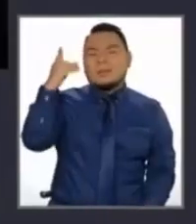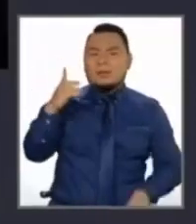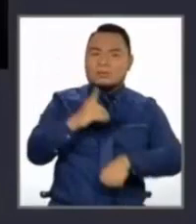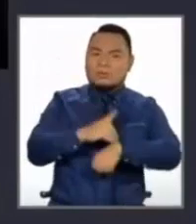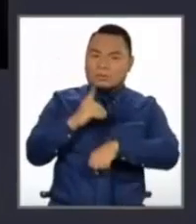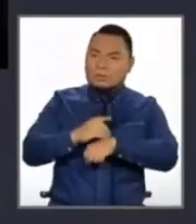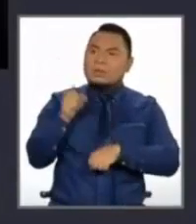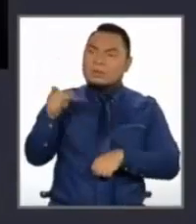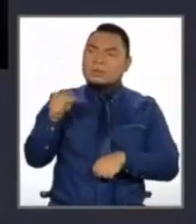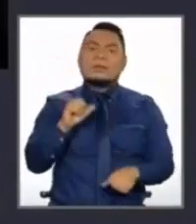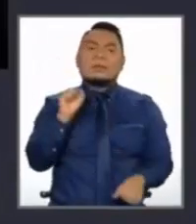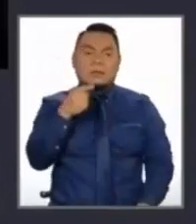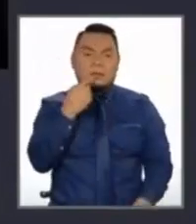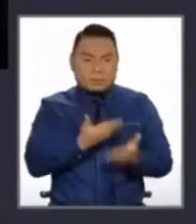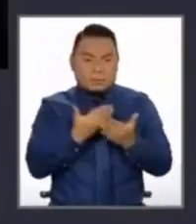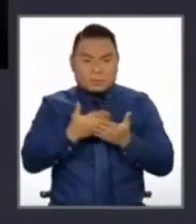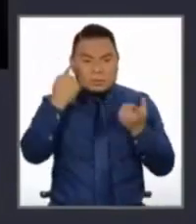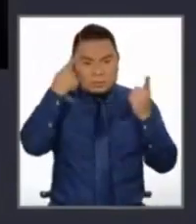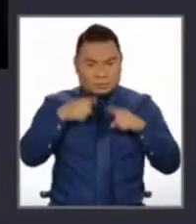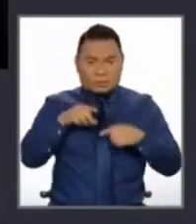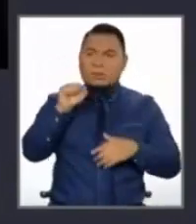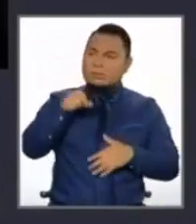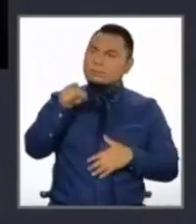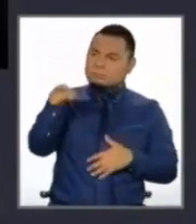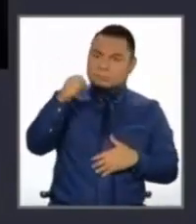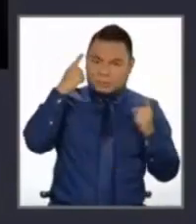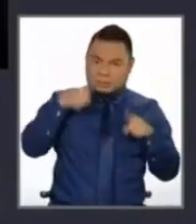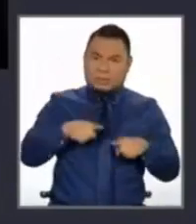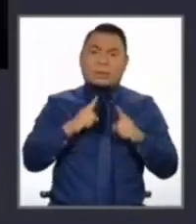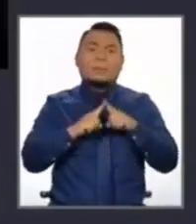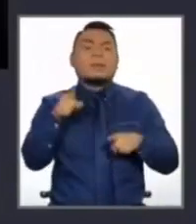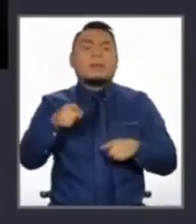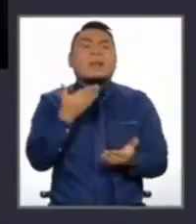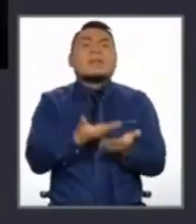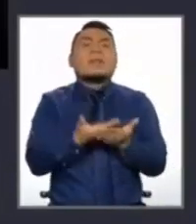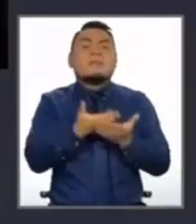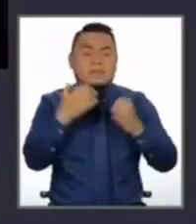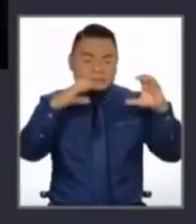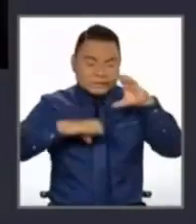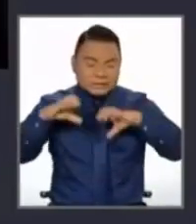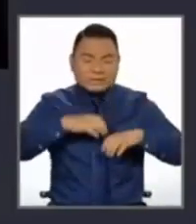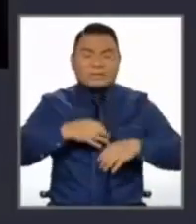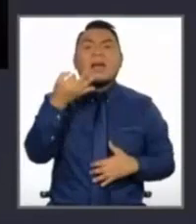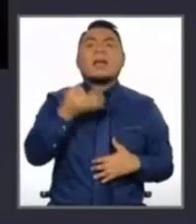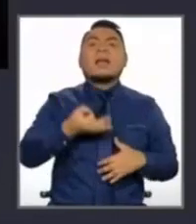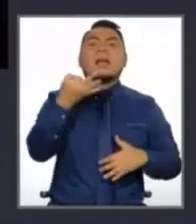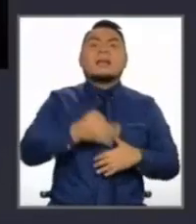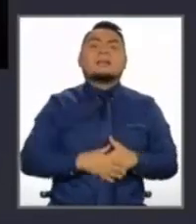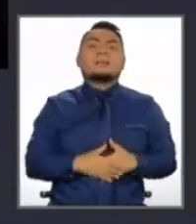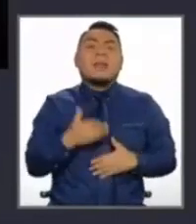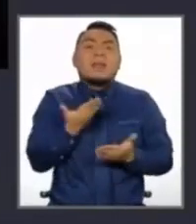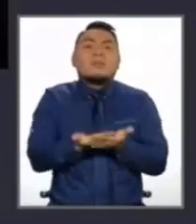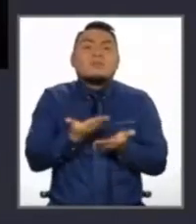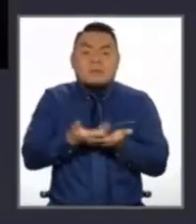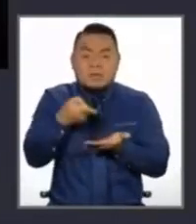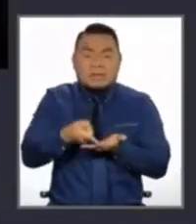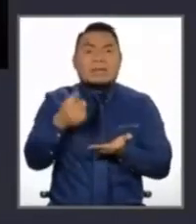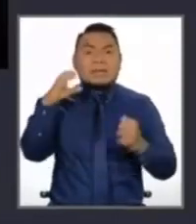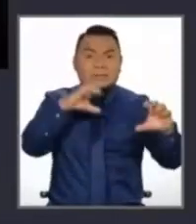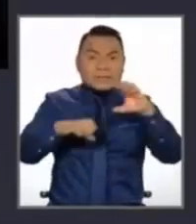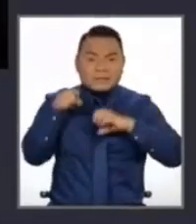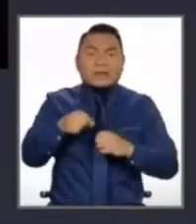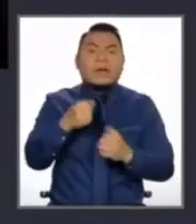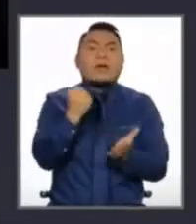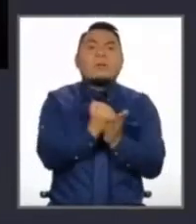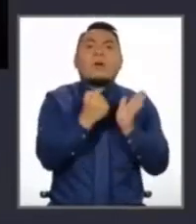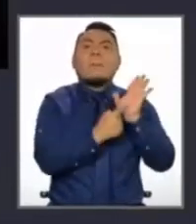doctor, se basa en la evidencia, estoy de acuerdo con usted, pero la evidencia científica de calidad, la evidencia científica que esté